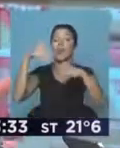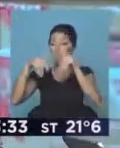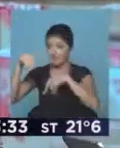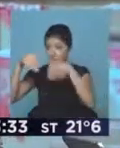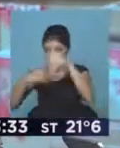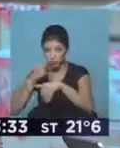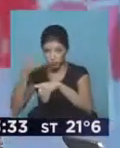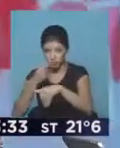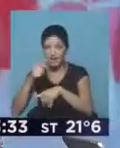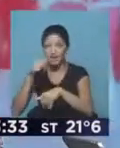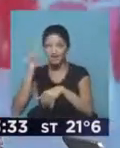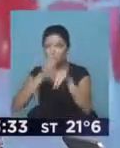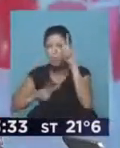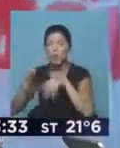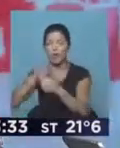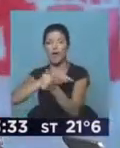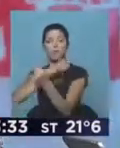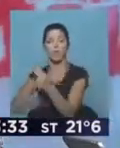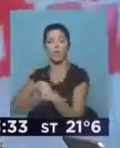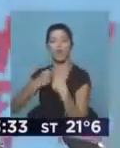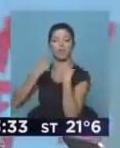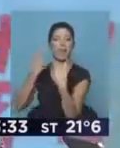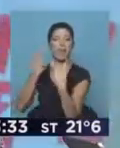concentrar el poder en la figura del presidente, digamos,